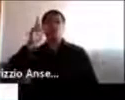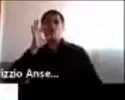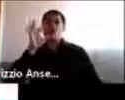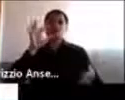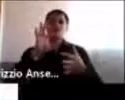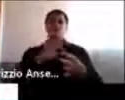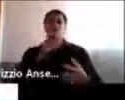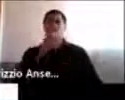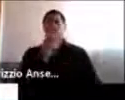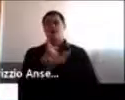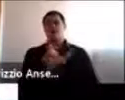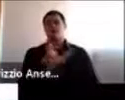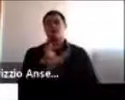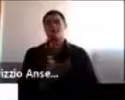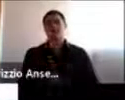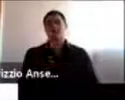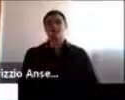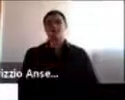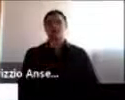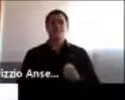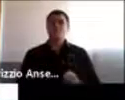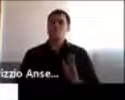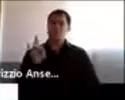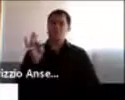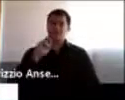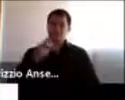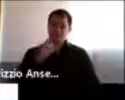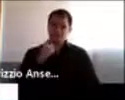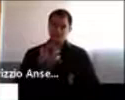la concepción o el conocimiento del mismo sonido